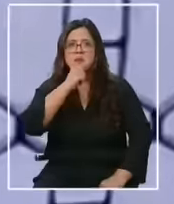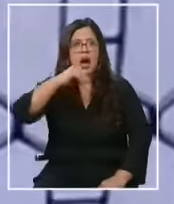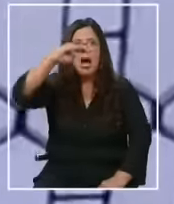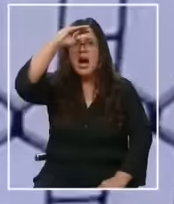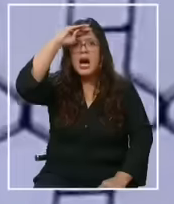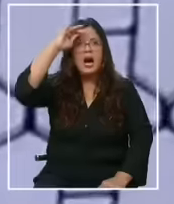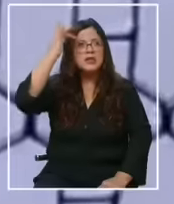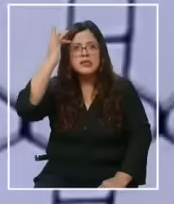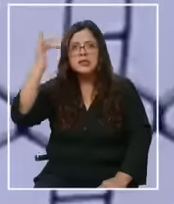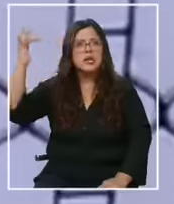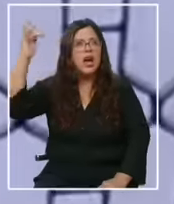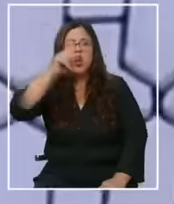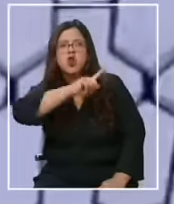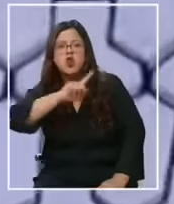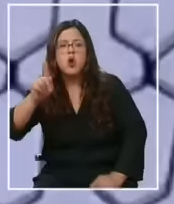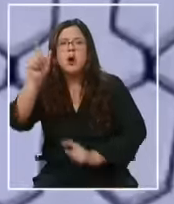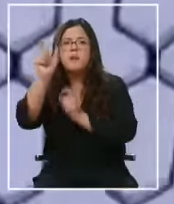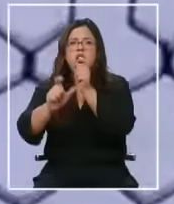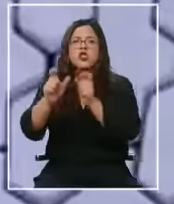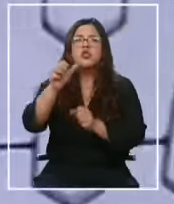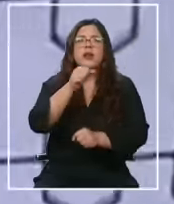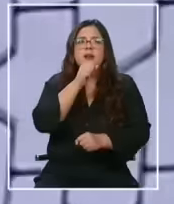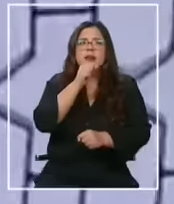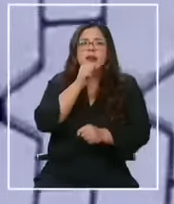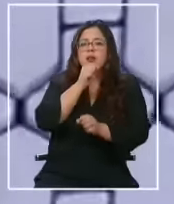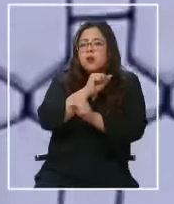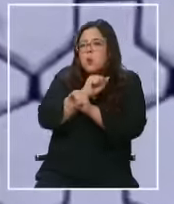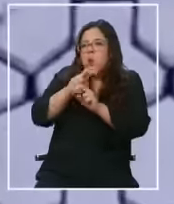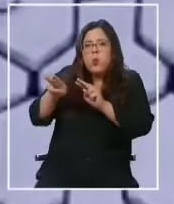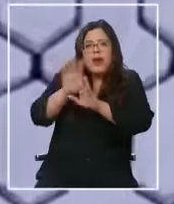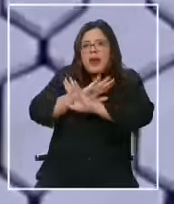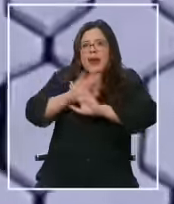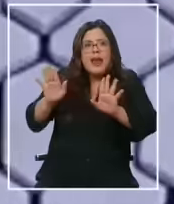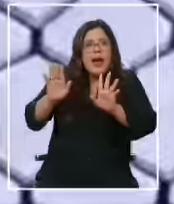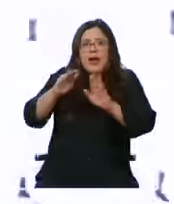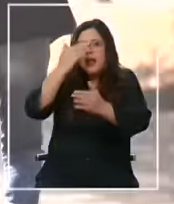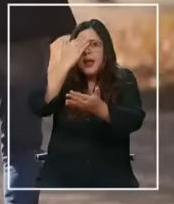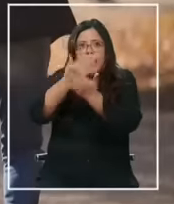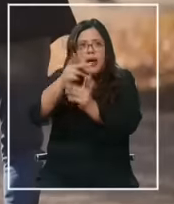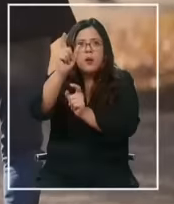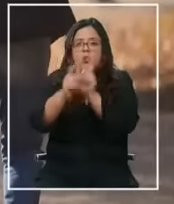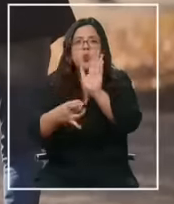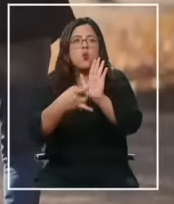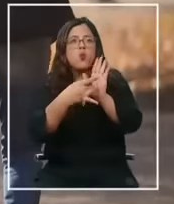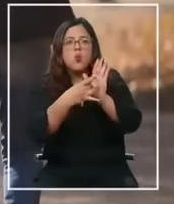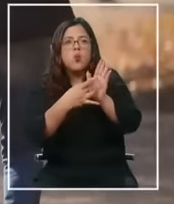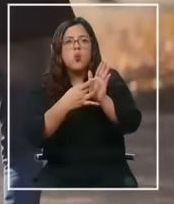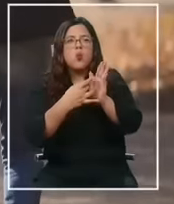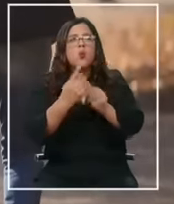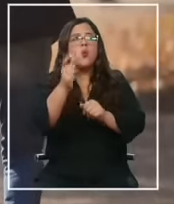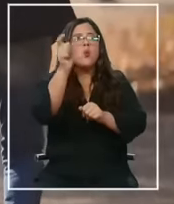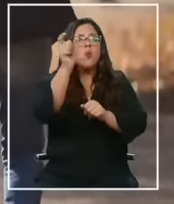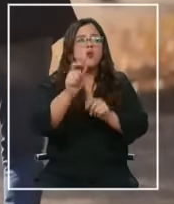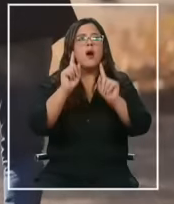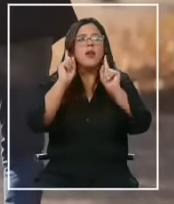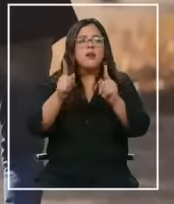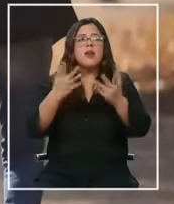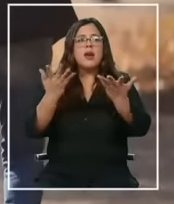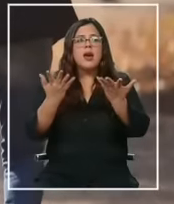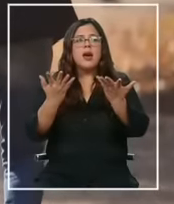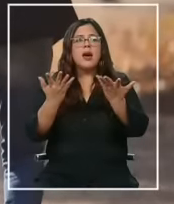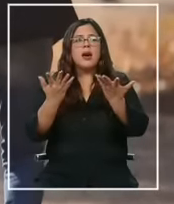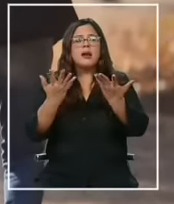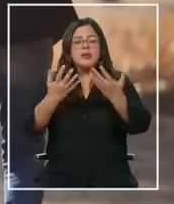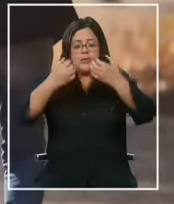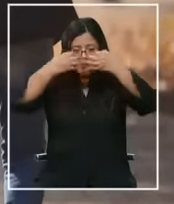ni la sabiduría ante ancianos que poco pueden hacer frente a delincuentes. Alguien debía alzar la voz y la